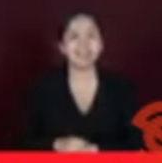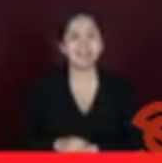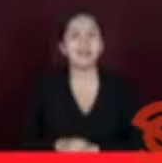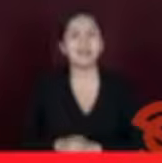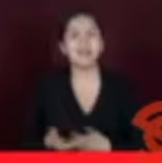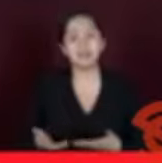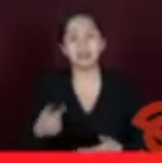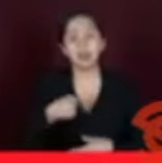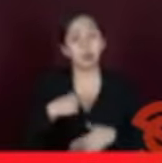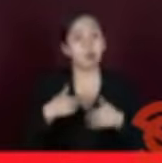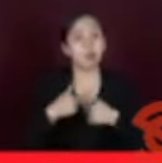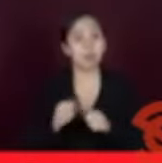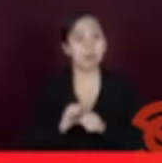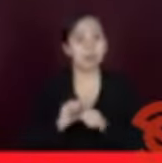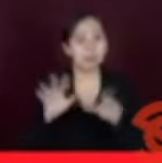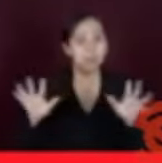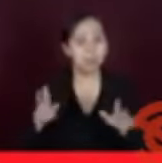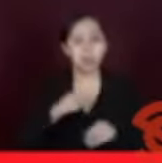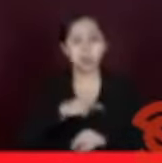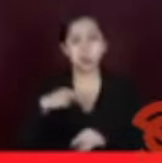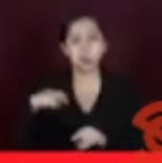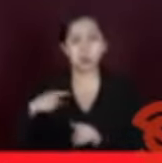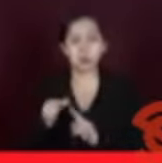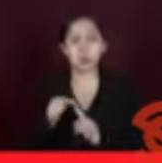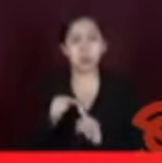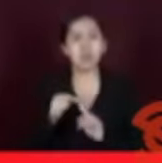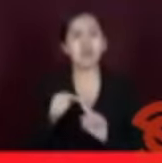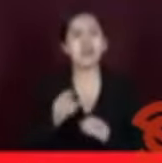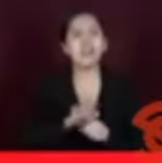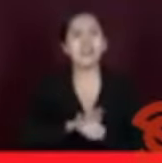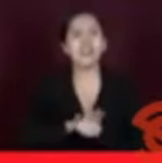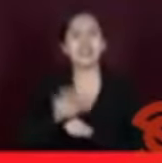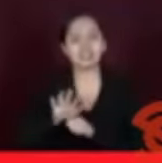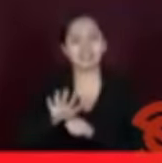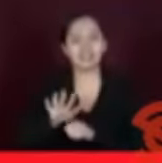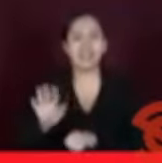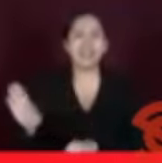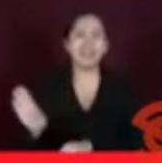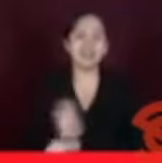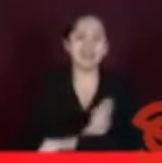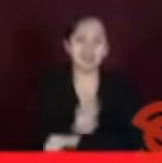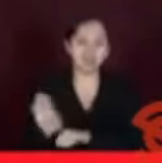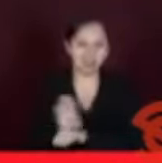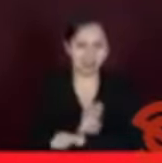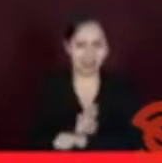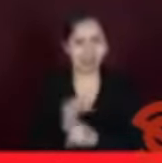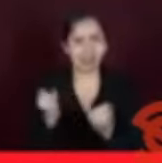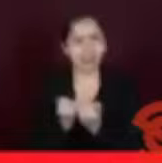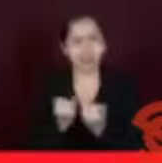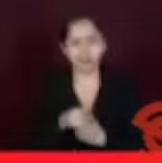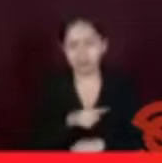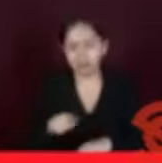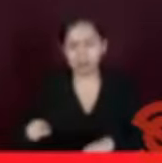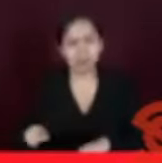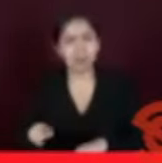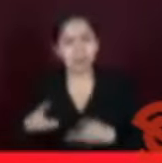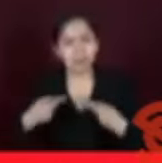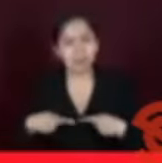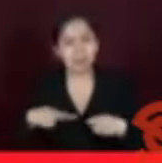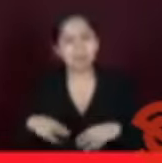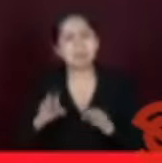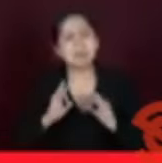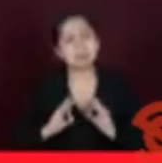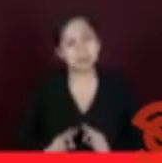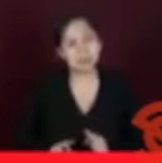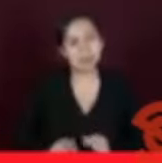que nuestra guía es el bienestar y la felicidad del pueblo. Tengo